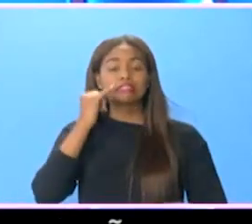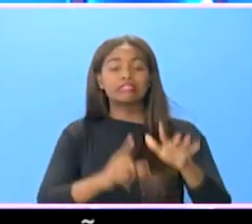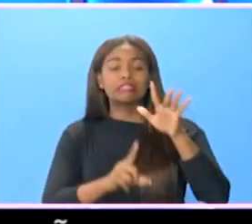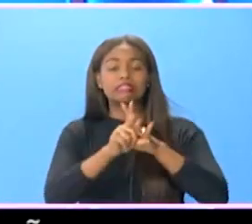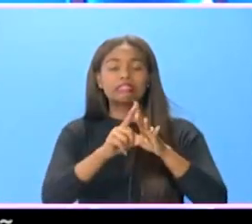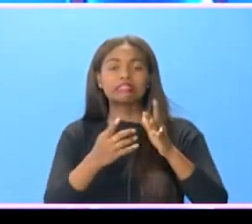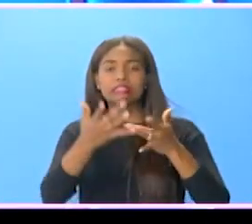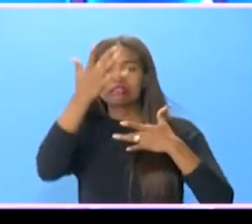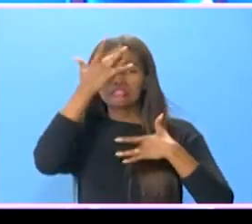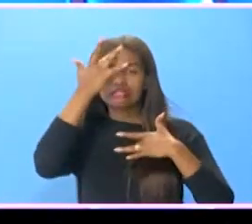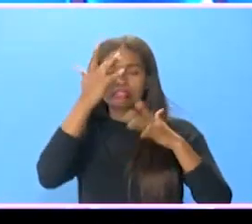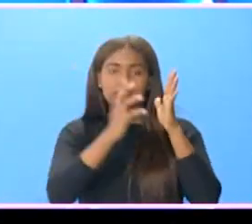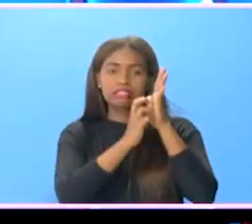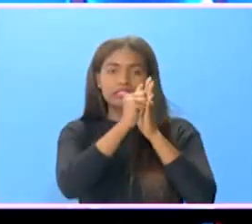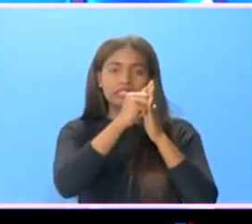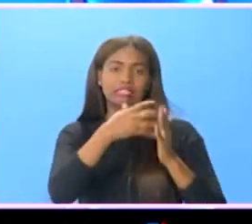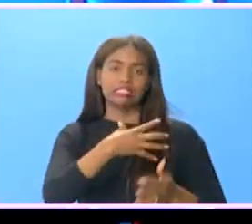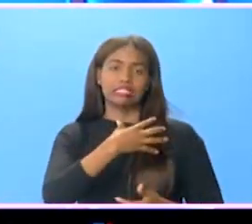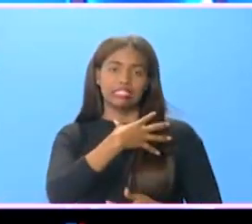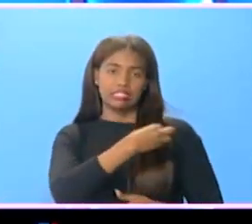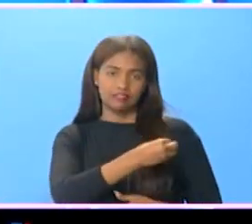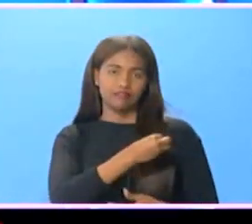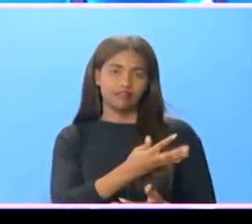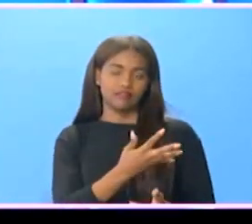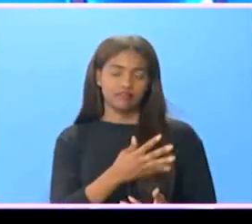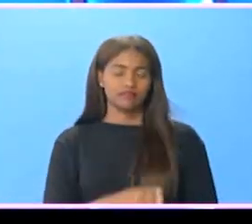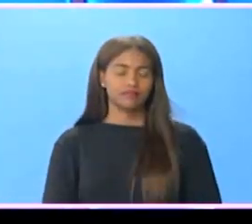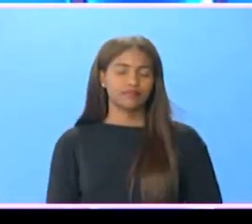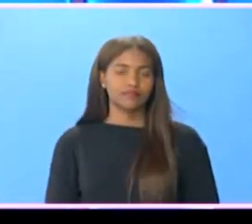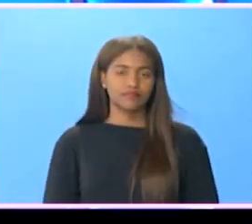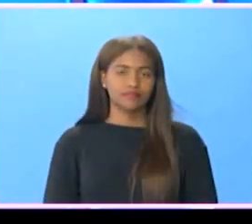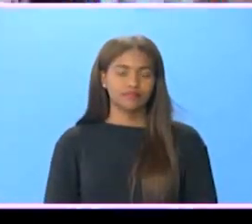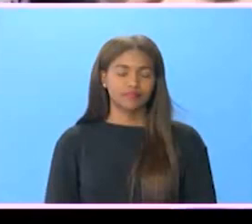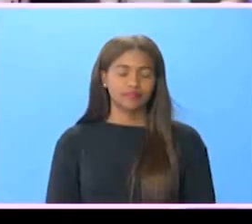seno. María Victoria Suárez tiene todos los detalles en la siguiente historia.